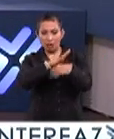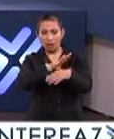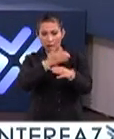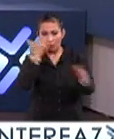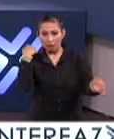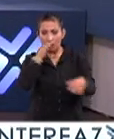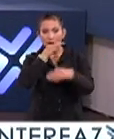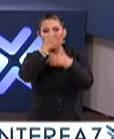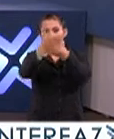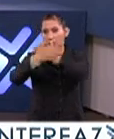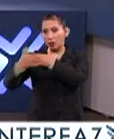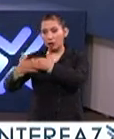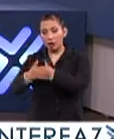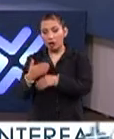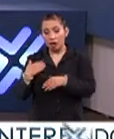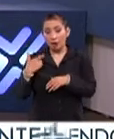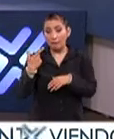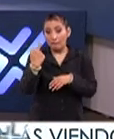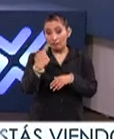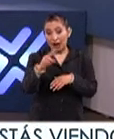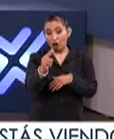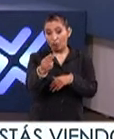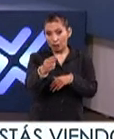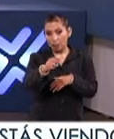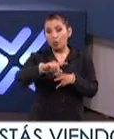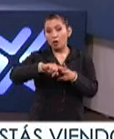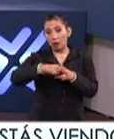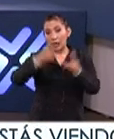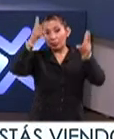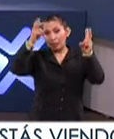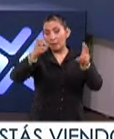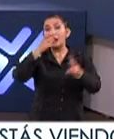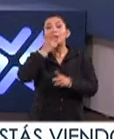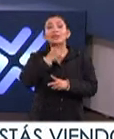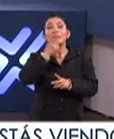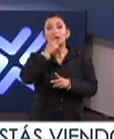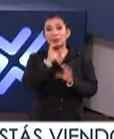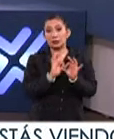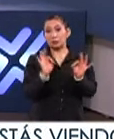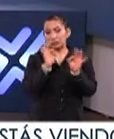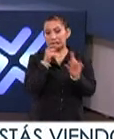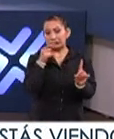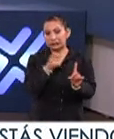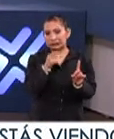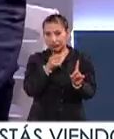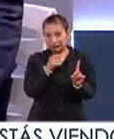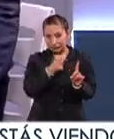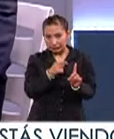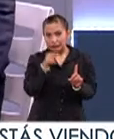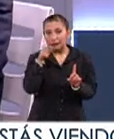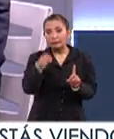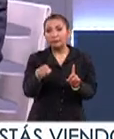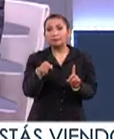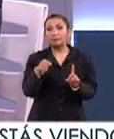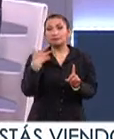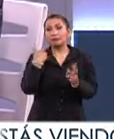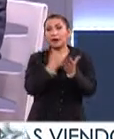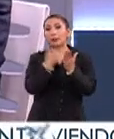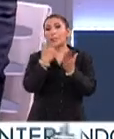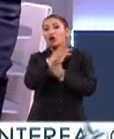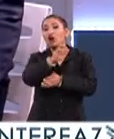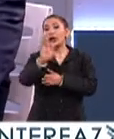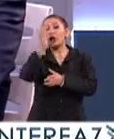y precisamente ahora para noviembre vamos a tener un tema de diabetes muy importante y el premio,